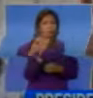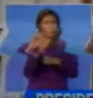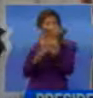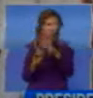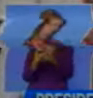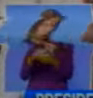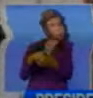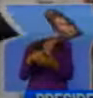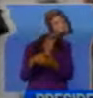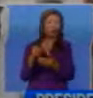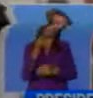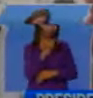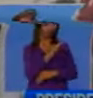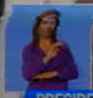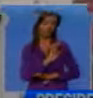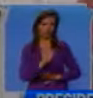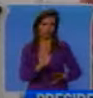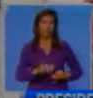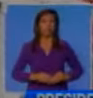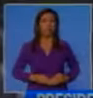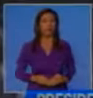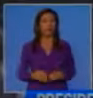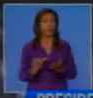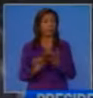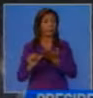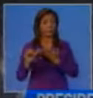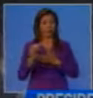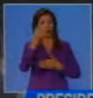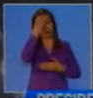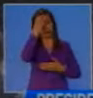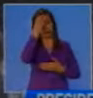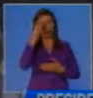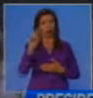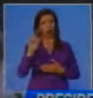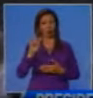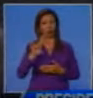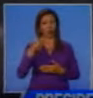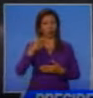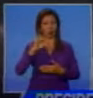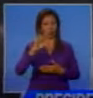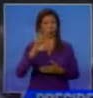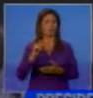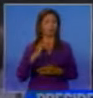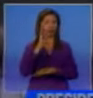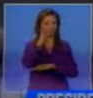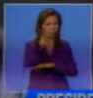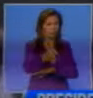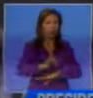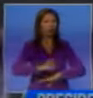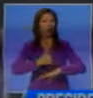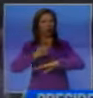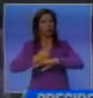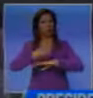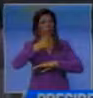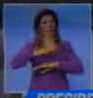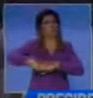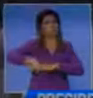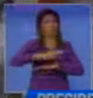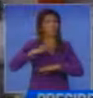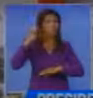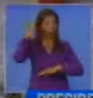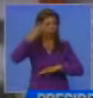apreciar en las imágenes. Al evento también llegó el ministro de Educación, Augusto Espinosa, y las autoridades de la provincia, como la